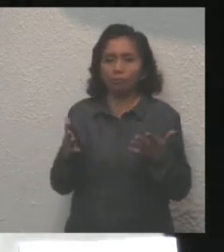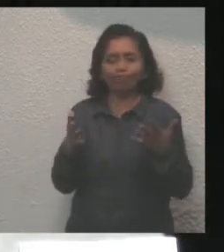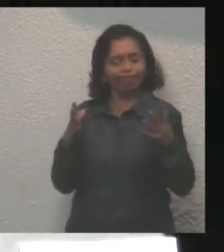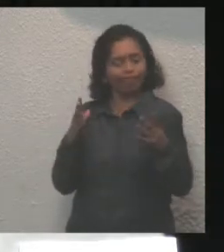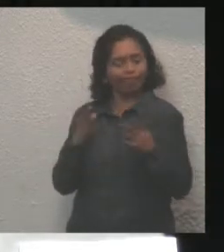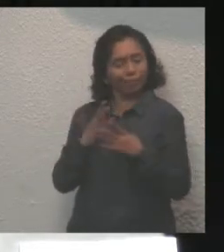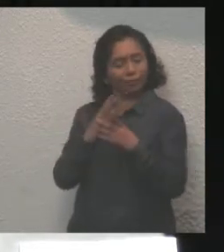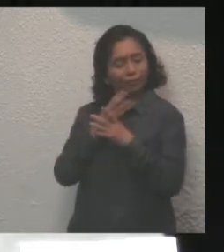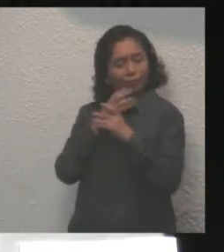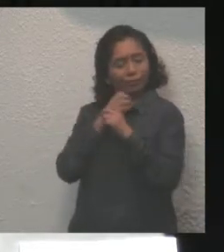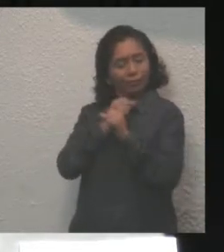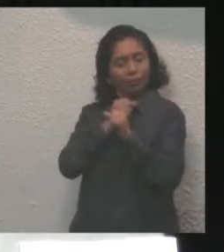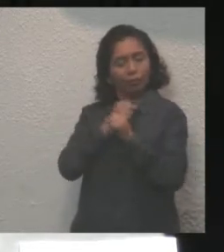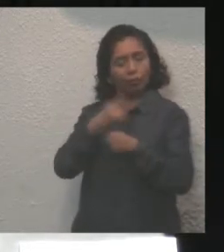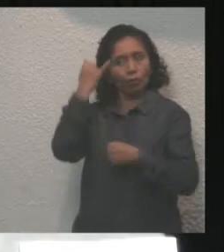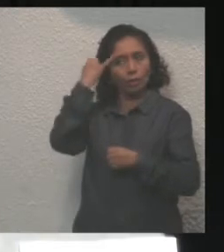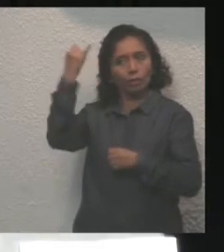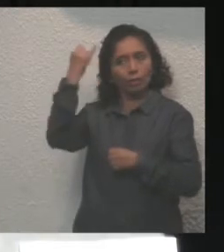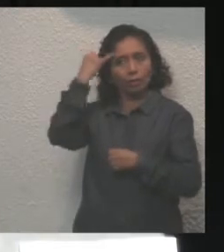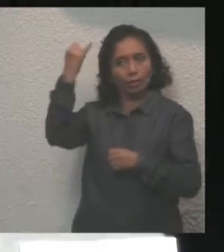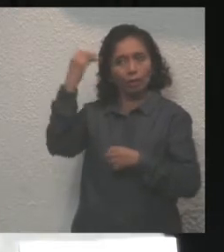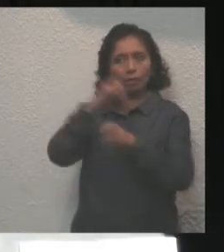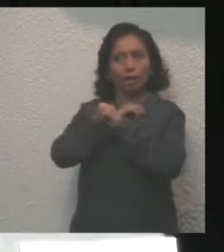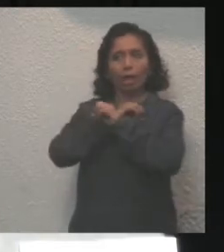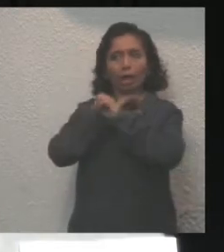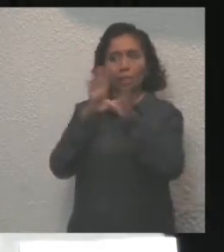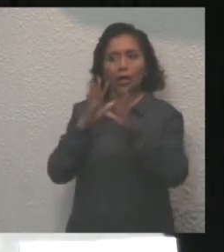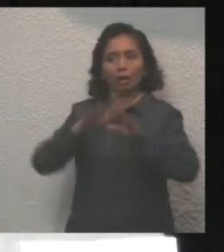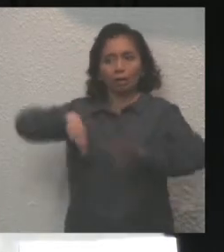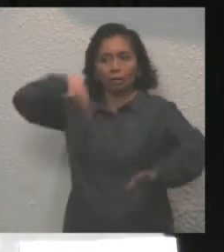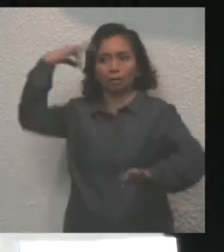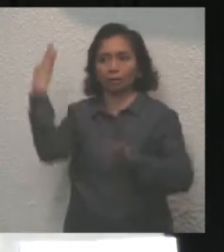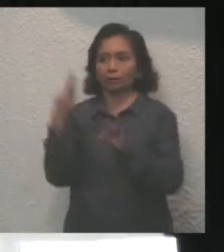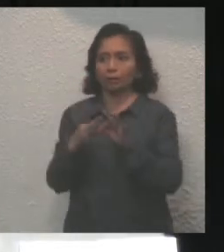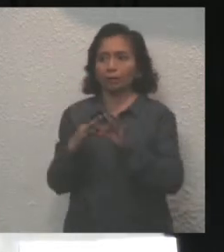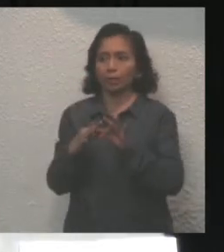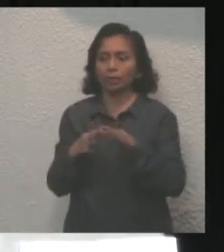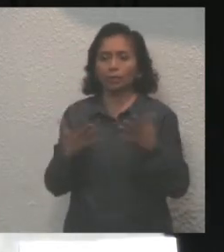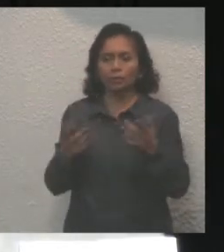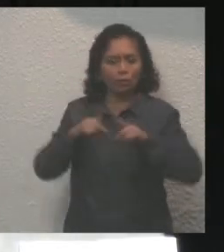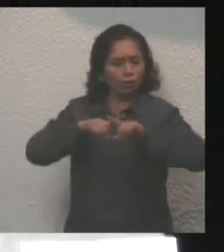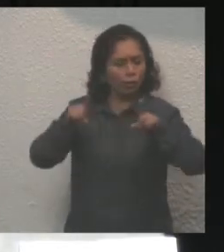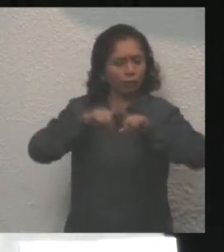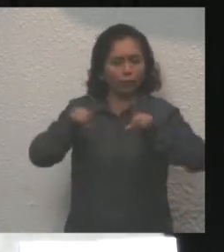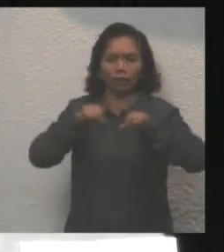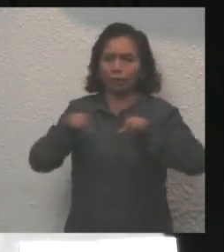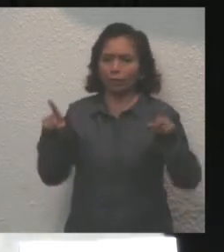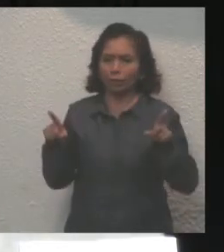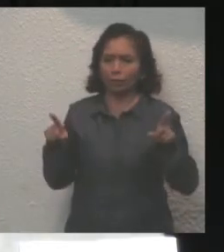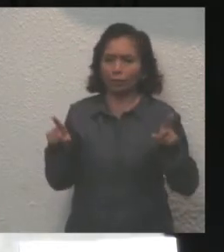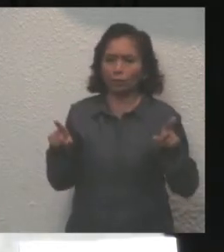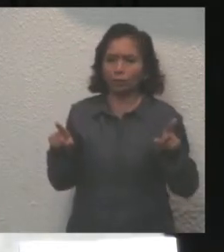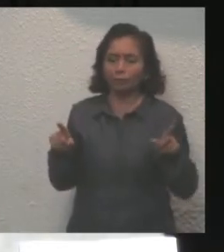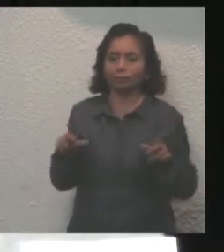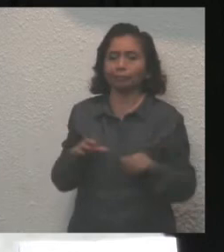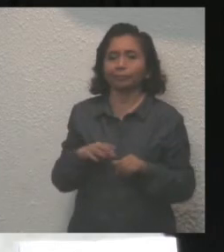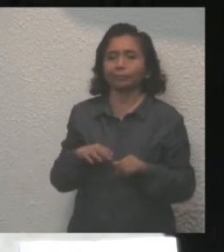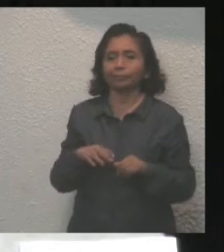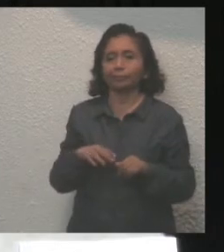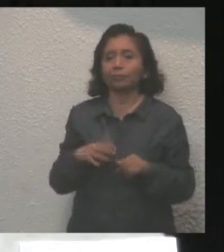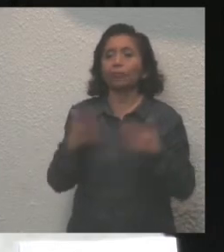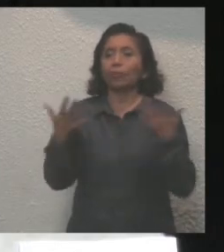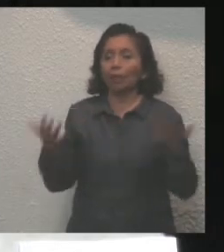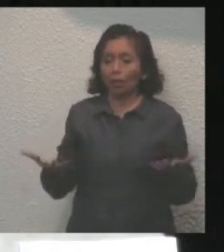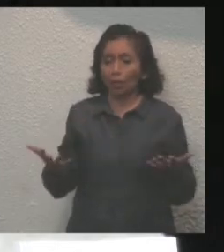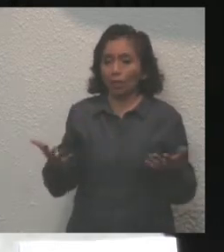apasionados, con ideas claras y firmes, de pluralidad y consensos, y